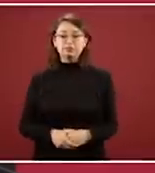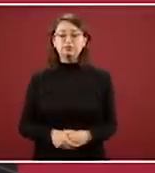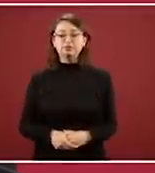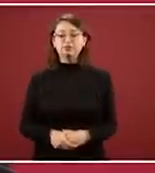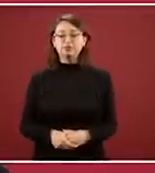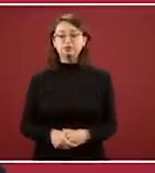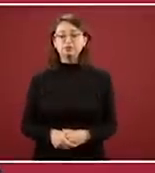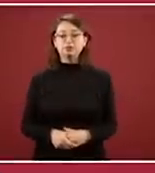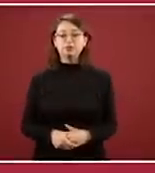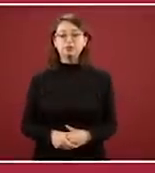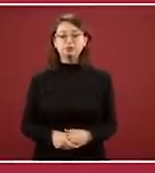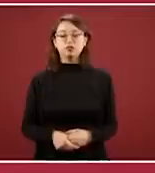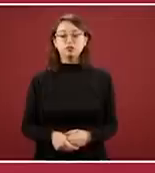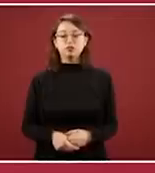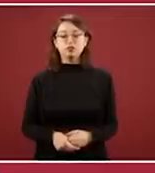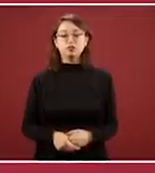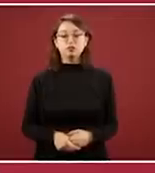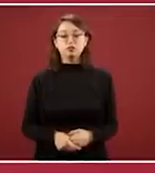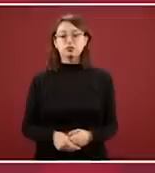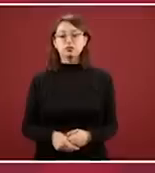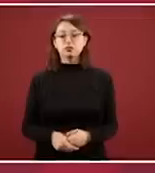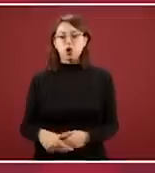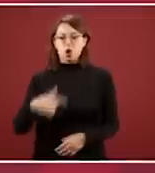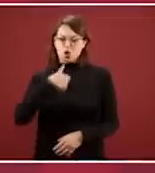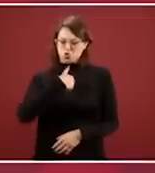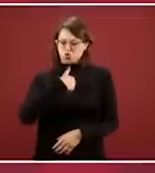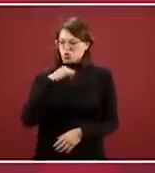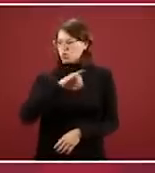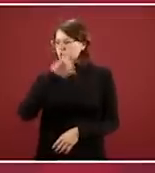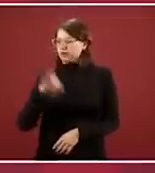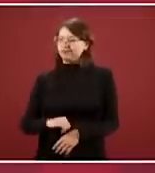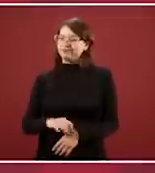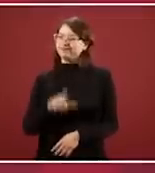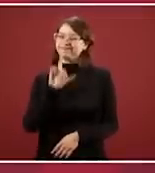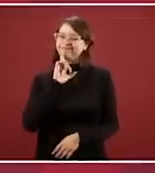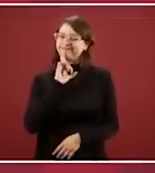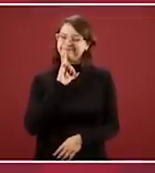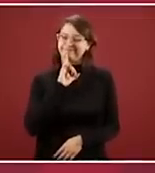Que nadie diga, yo no actúo de esa manera.